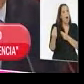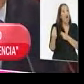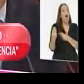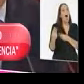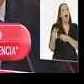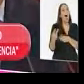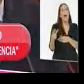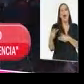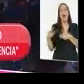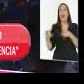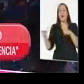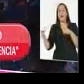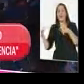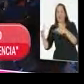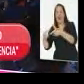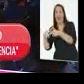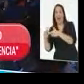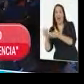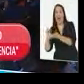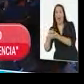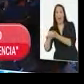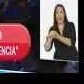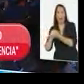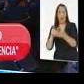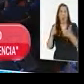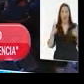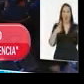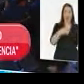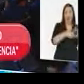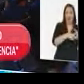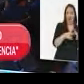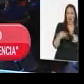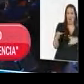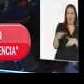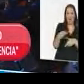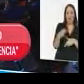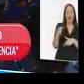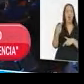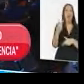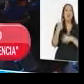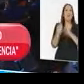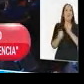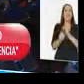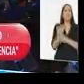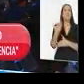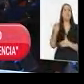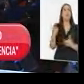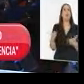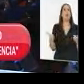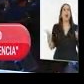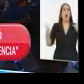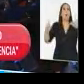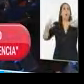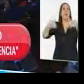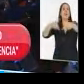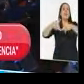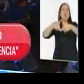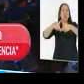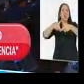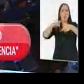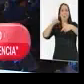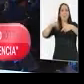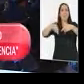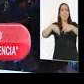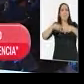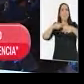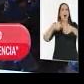pico. Claro, estos señores que están en el gobierno nunca tuvieron que venir a cumplir un horario. Entonces no saben que el que viaja en hora pico es porque tiene